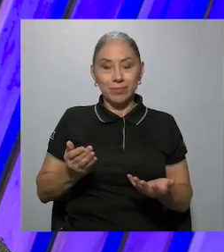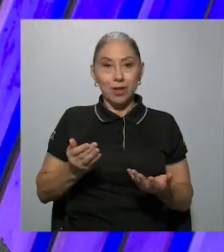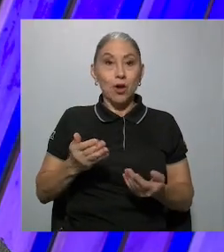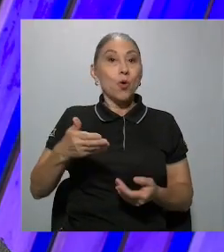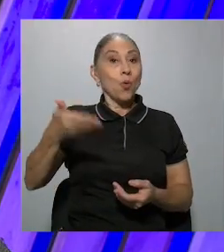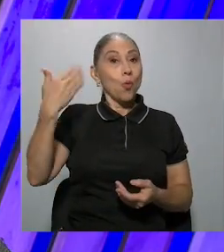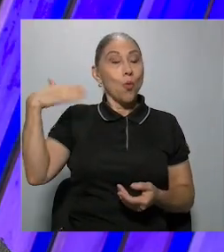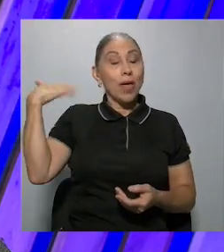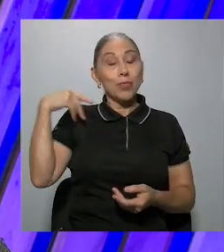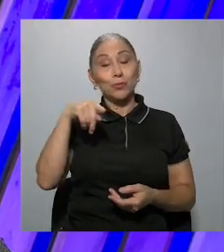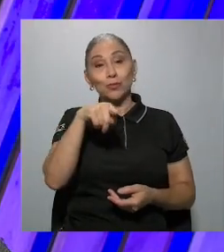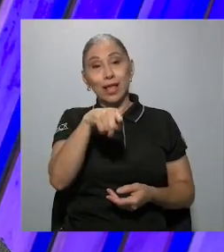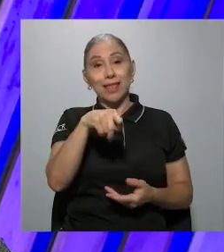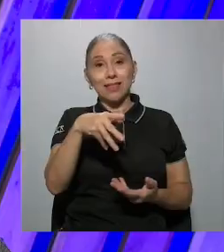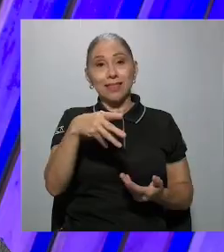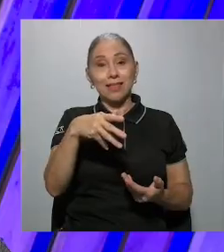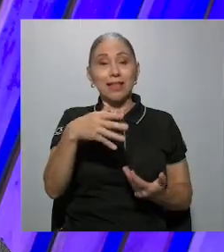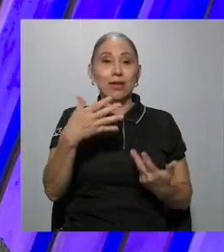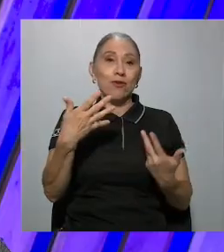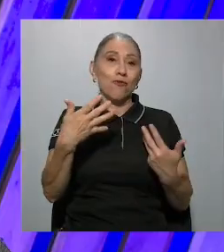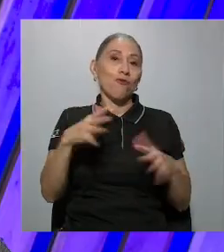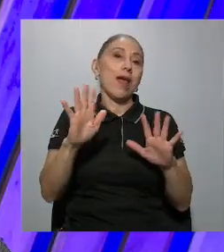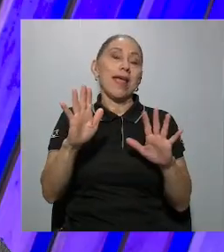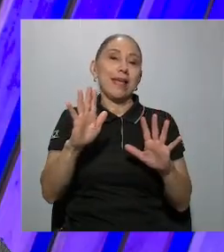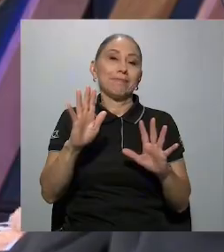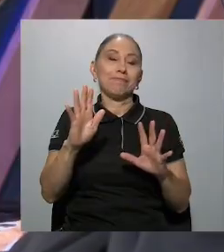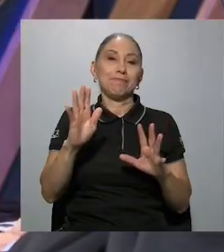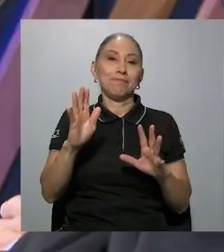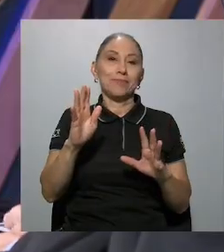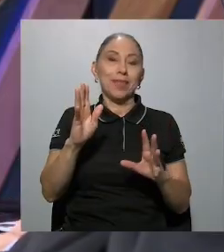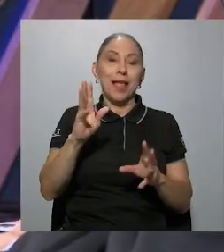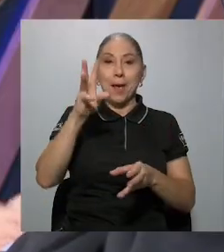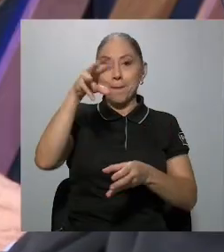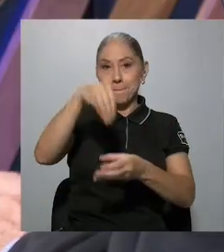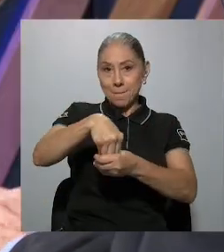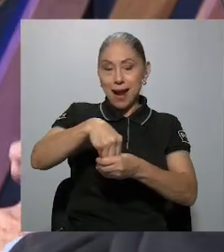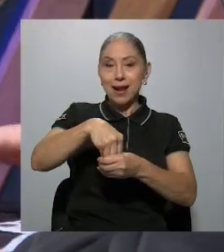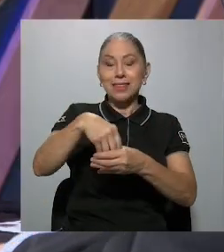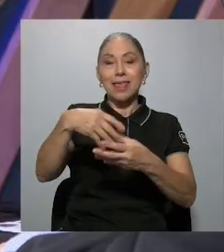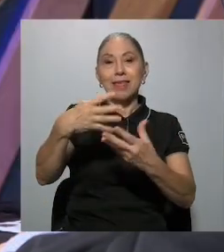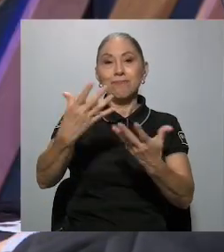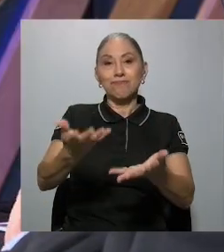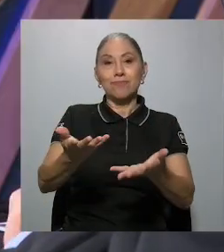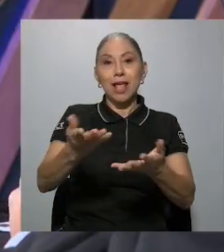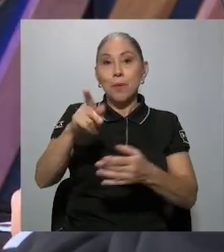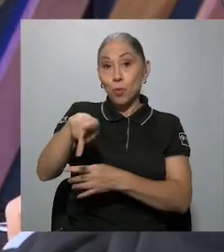suyo cuando usted fue parte